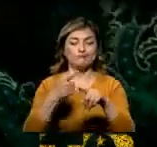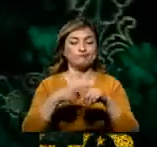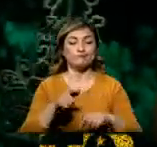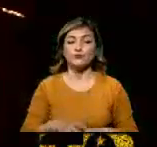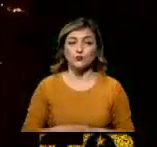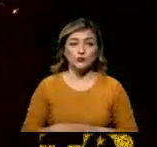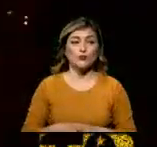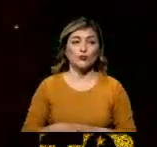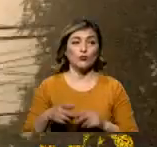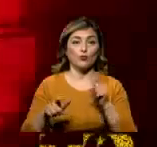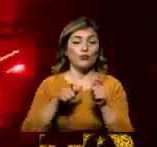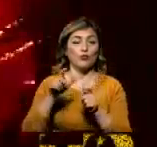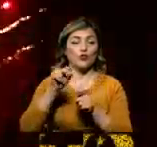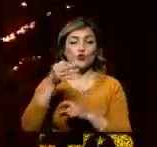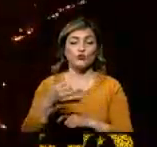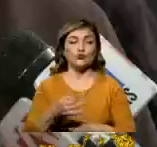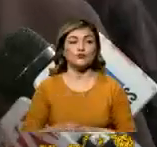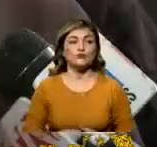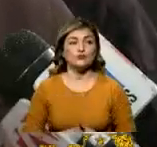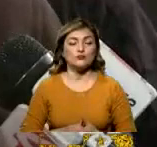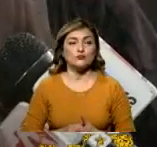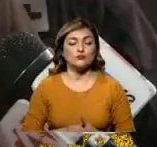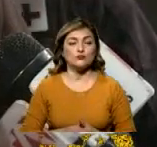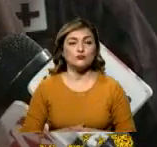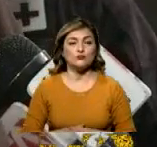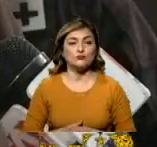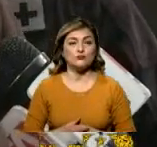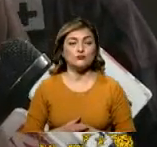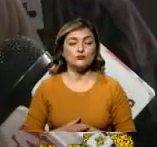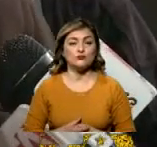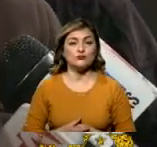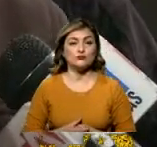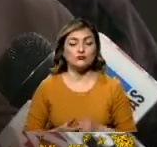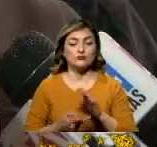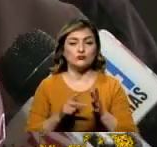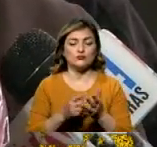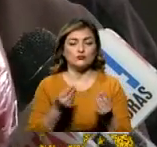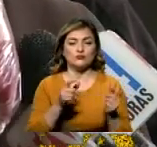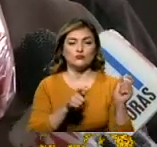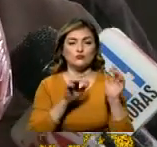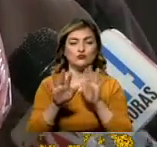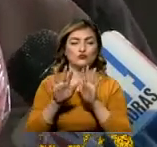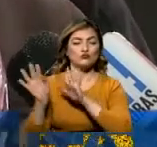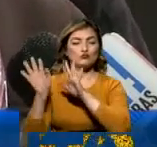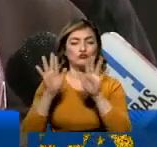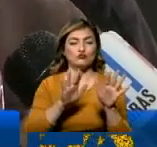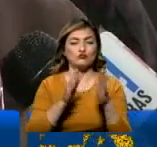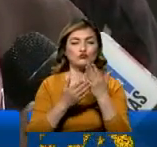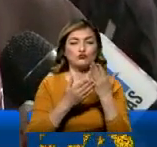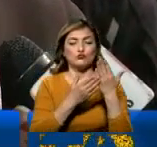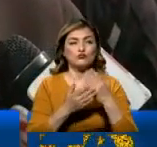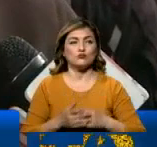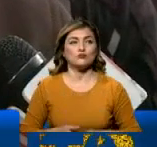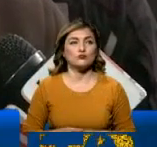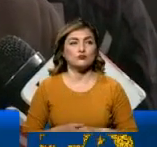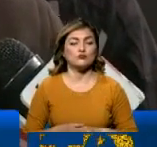para evitar que la ciudadanía incumpla. Porque eso significa aglomeraciones, ni ningún tipo de evento que